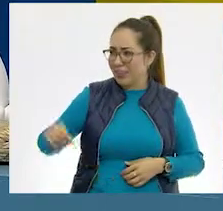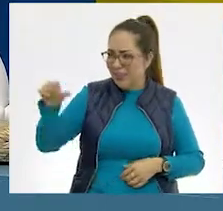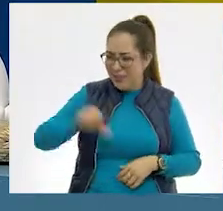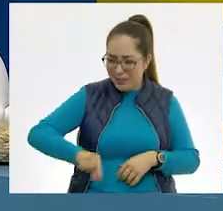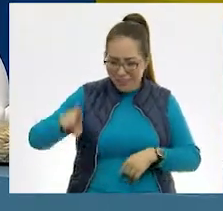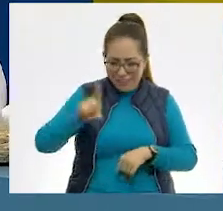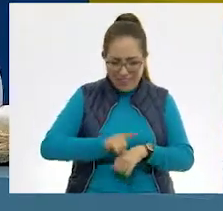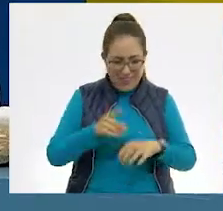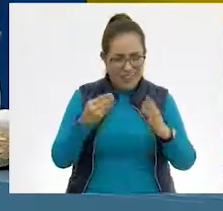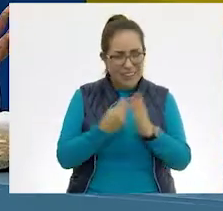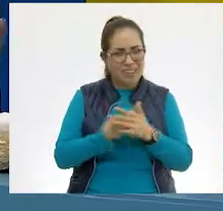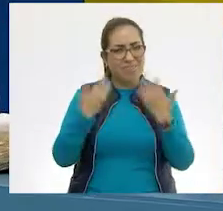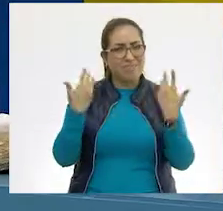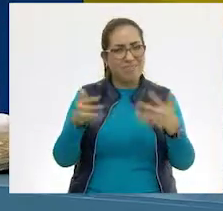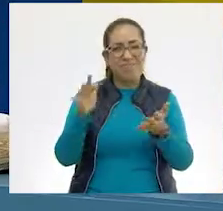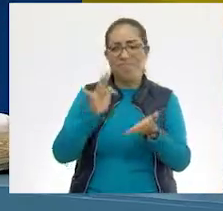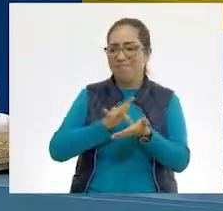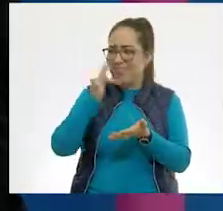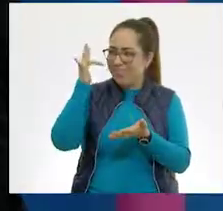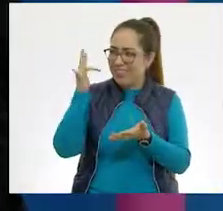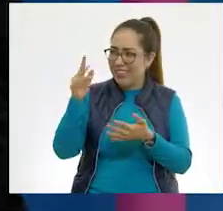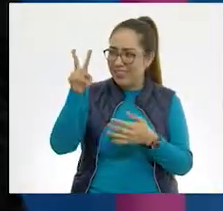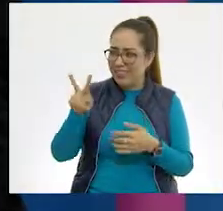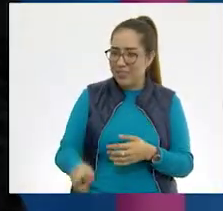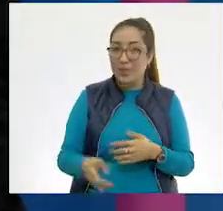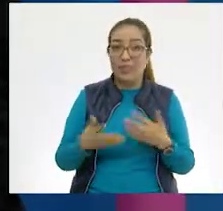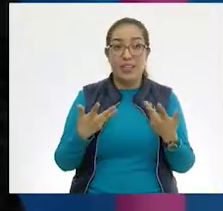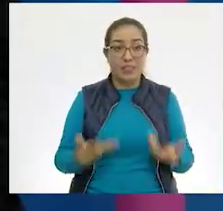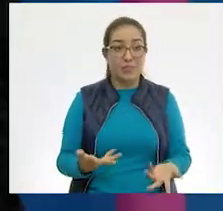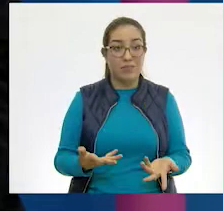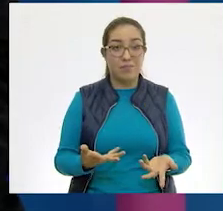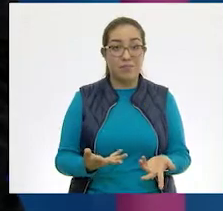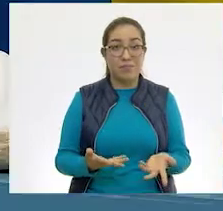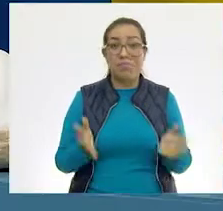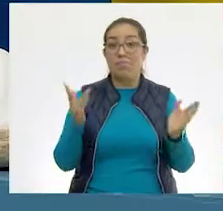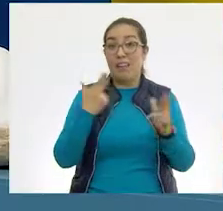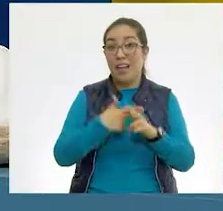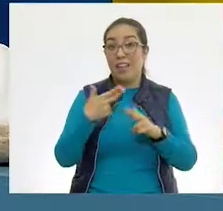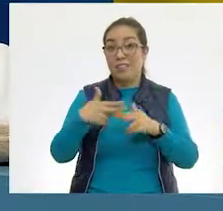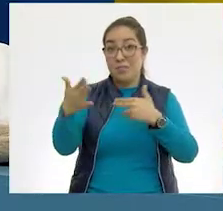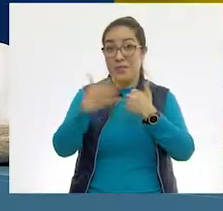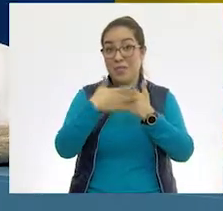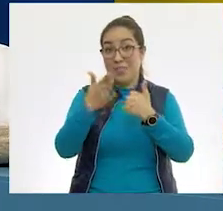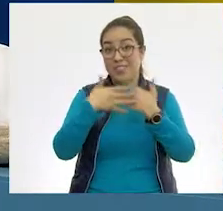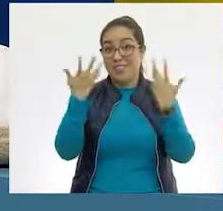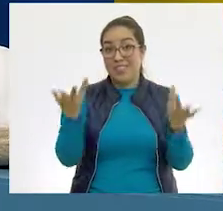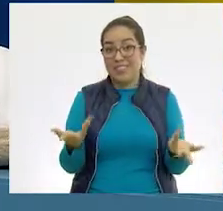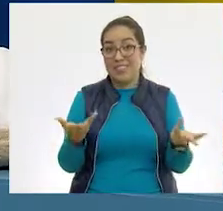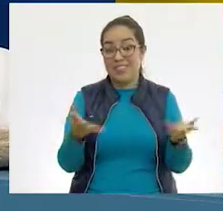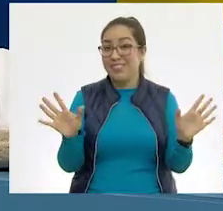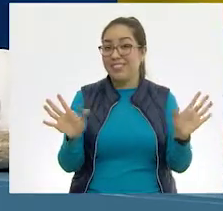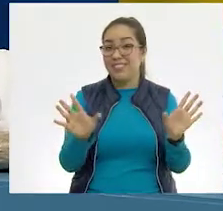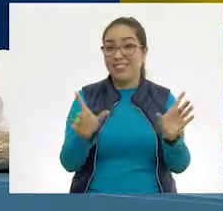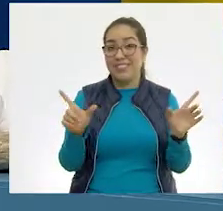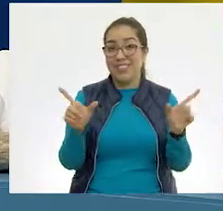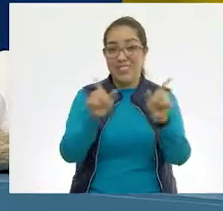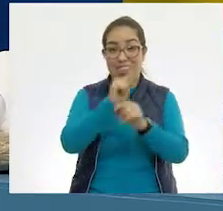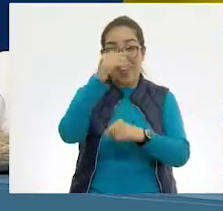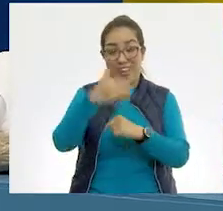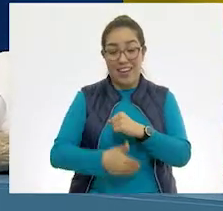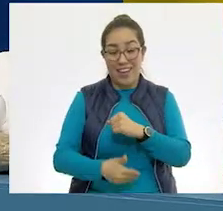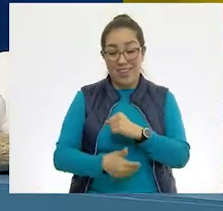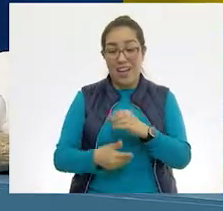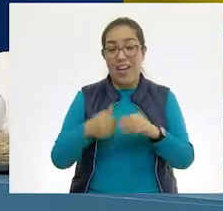hoy. Le agradezco mucho, maestro Benítez. Y pues hasta la próxima. Y hemos terminado con